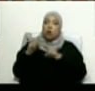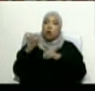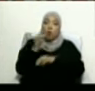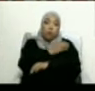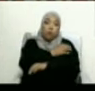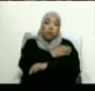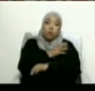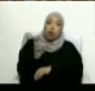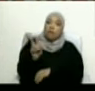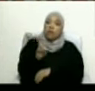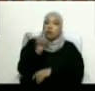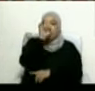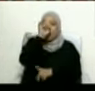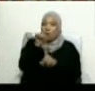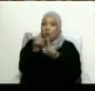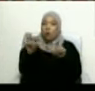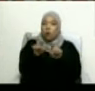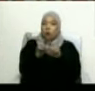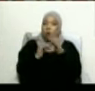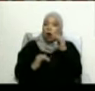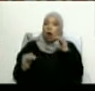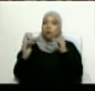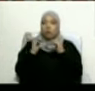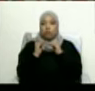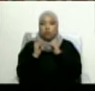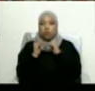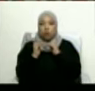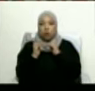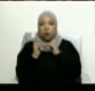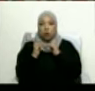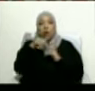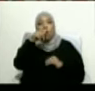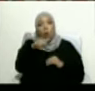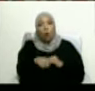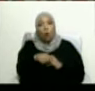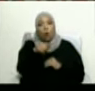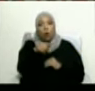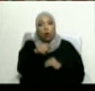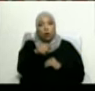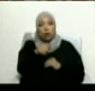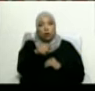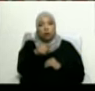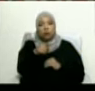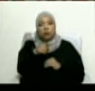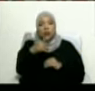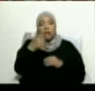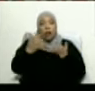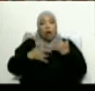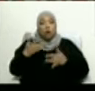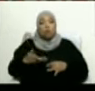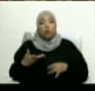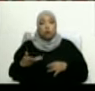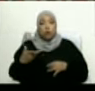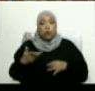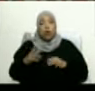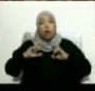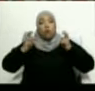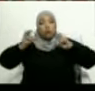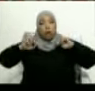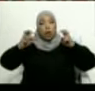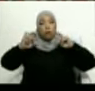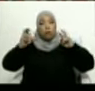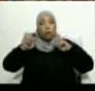a Venezuela. Y hoy lo que está pasando y lo que nos está aconteciendo es un tema que